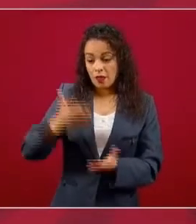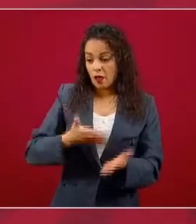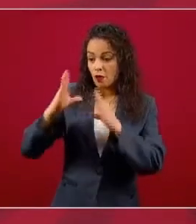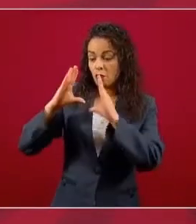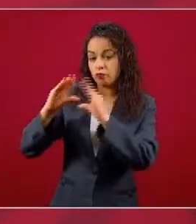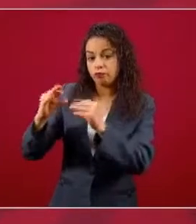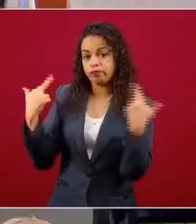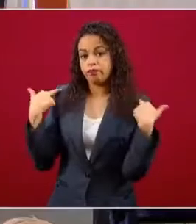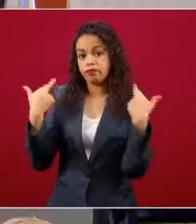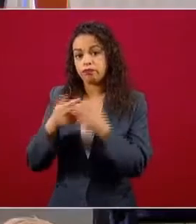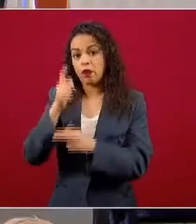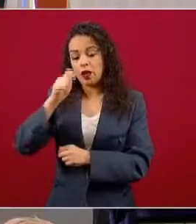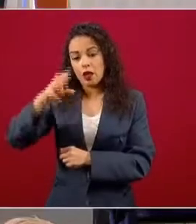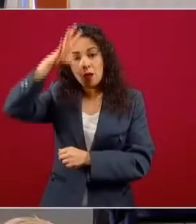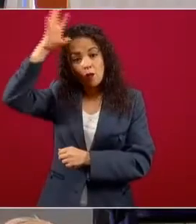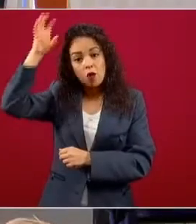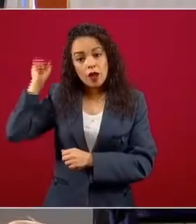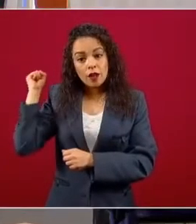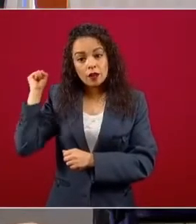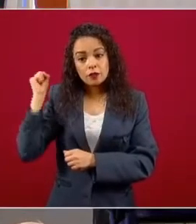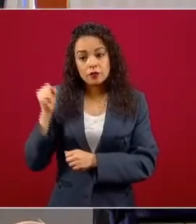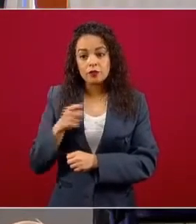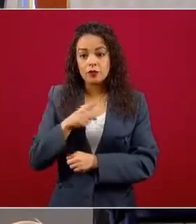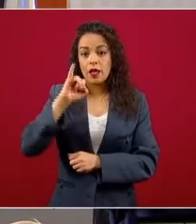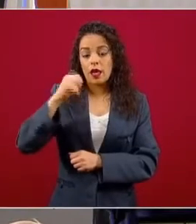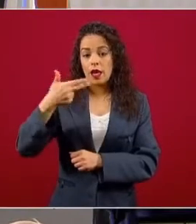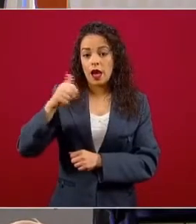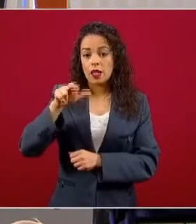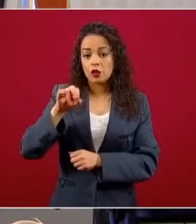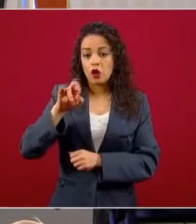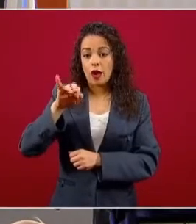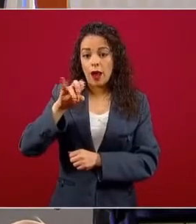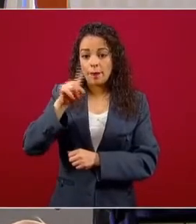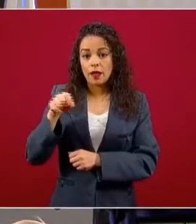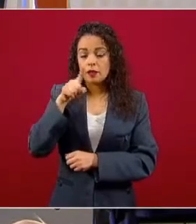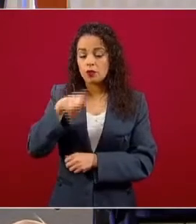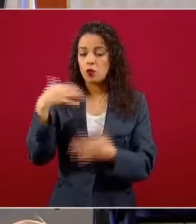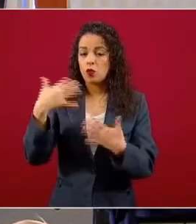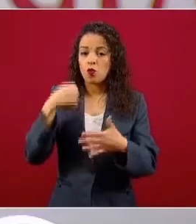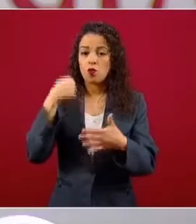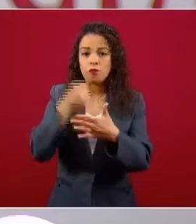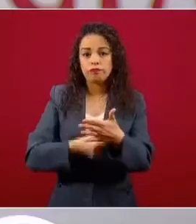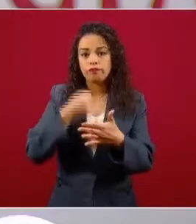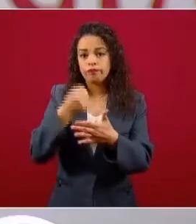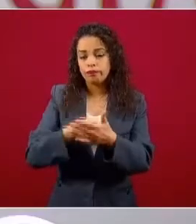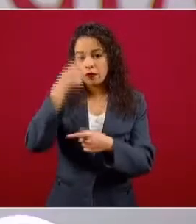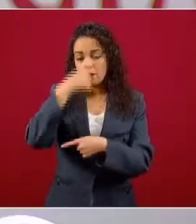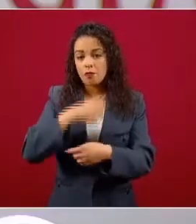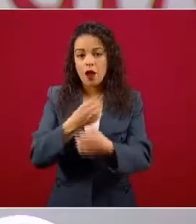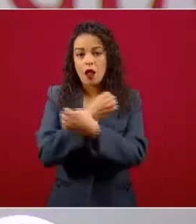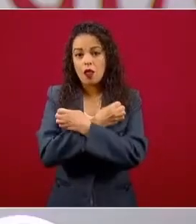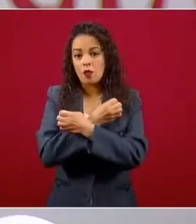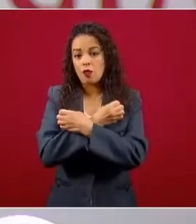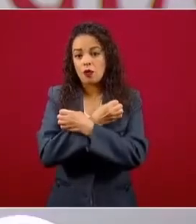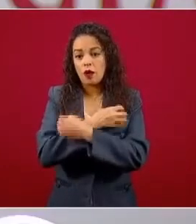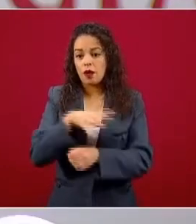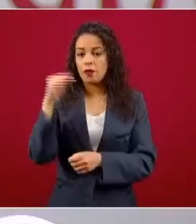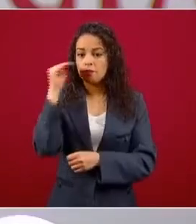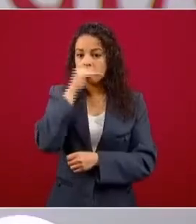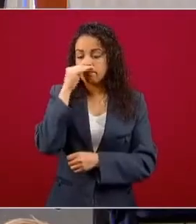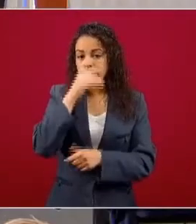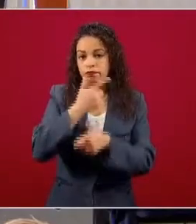lucho por una educación laica ideal del pensamiento juarista en la revolución mexicana felipe carrillo